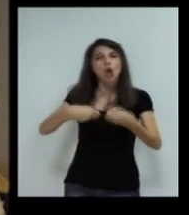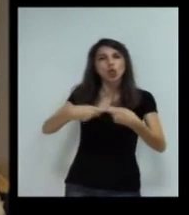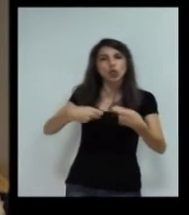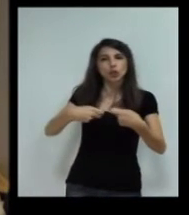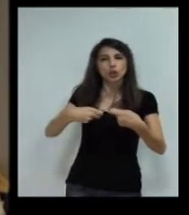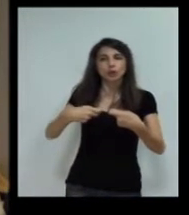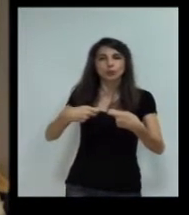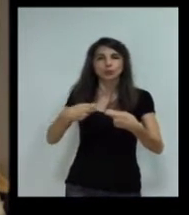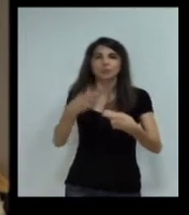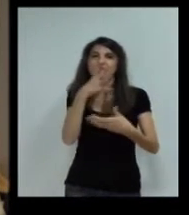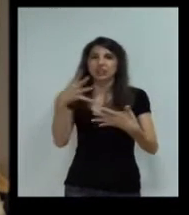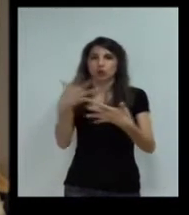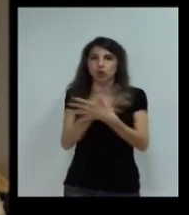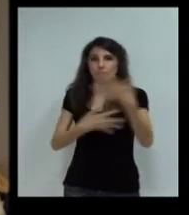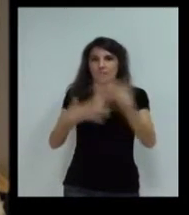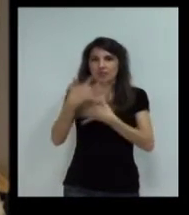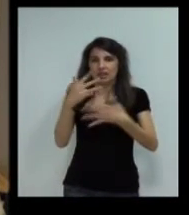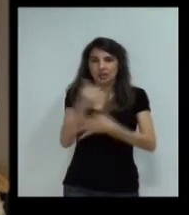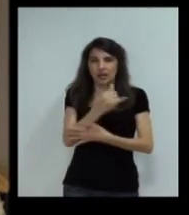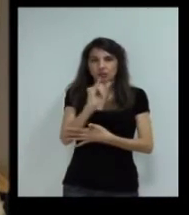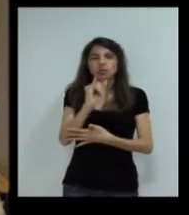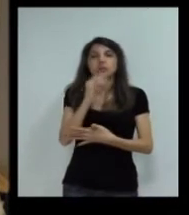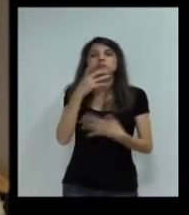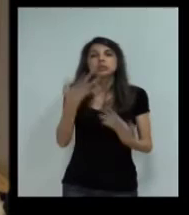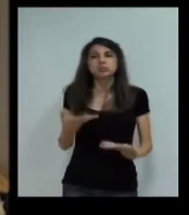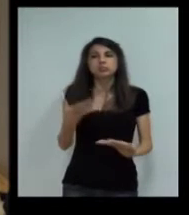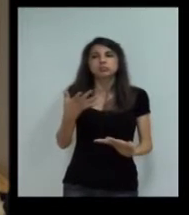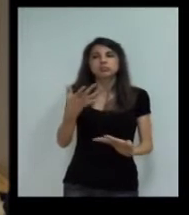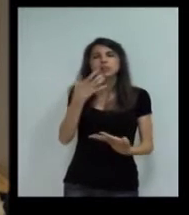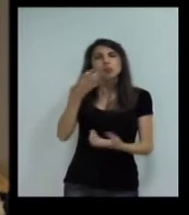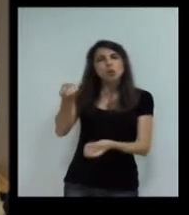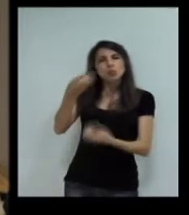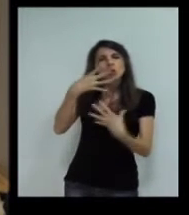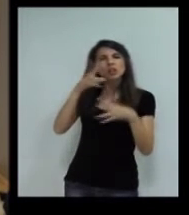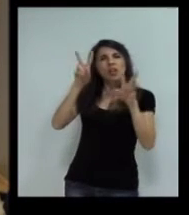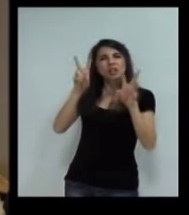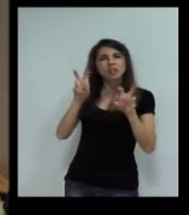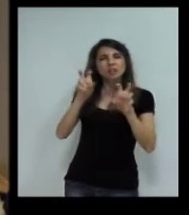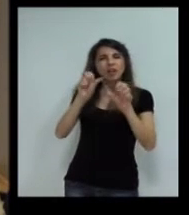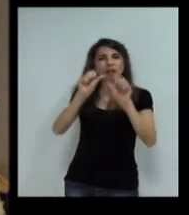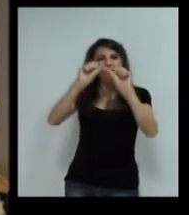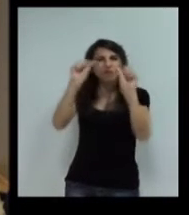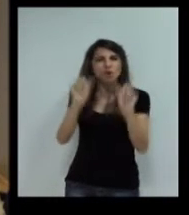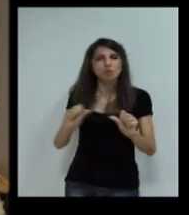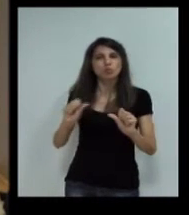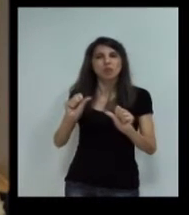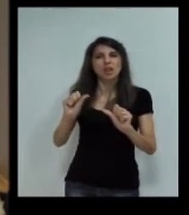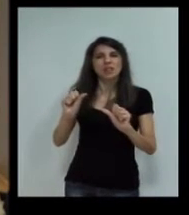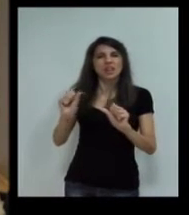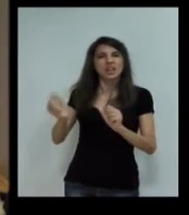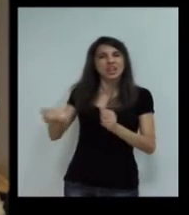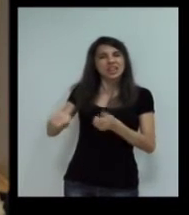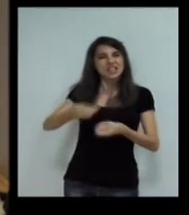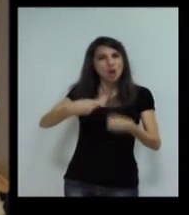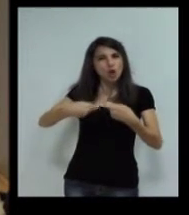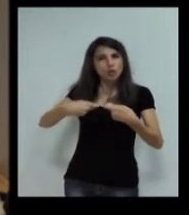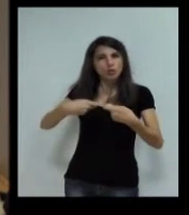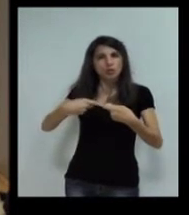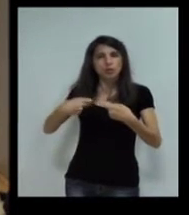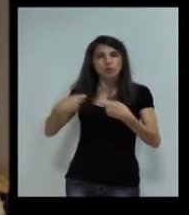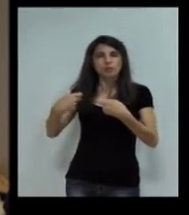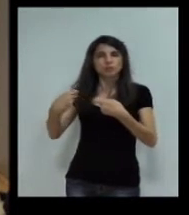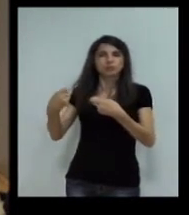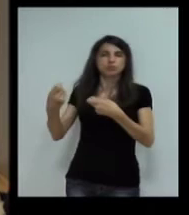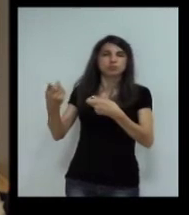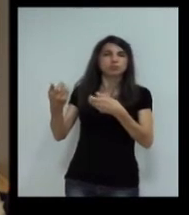contar de fórmulas de retorno de negocio conjuntas en todo ese tema? Porque a veces hablamos de